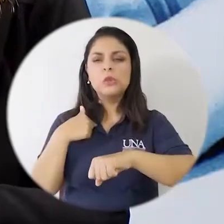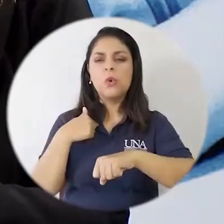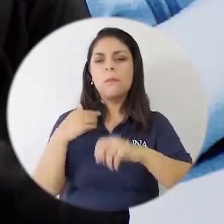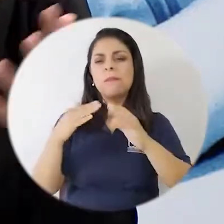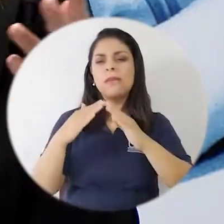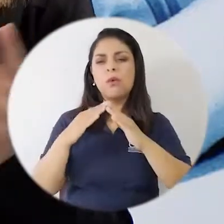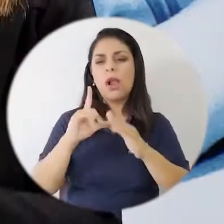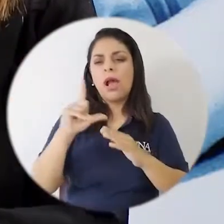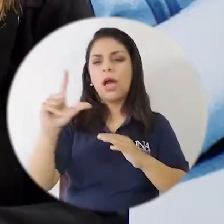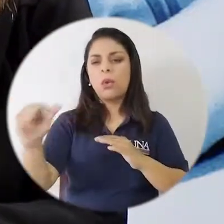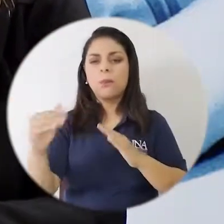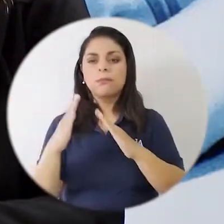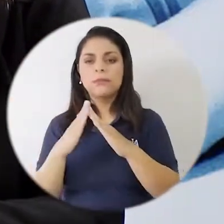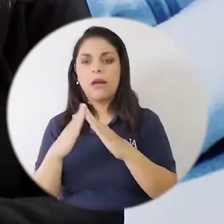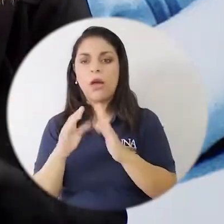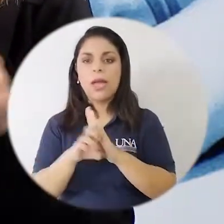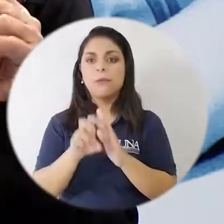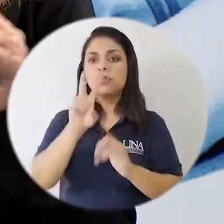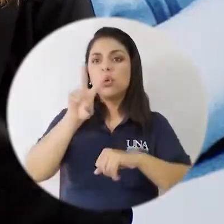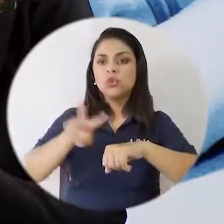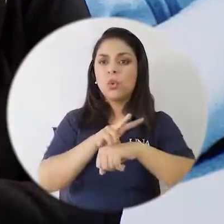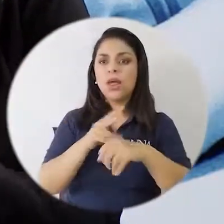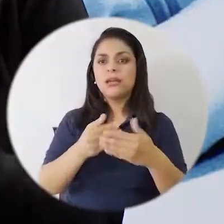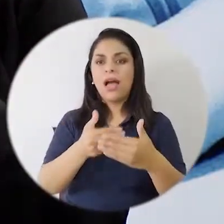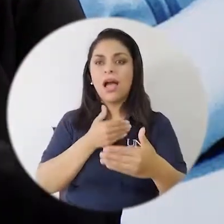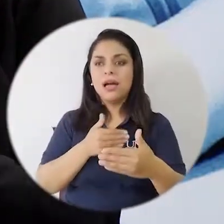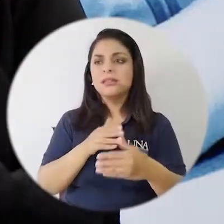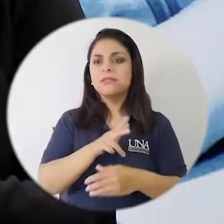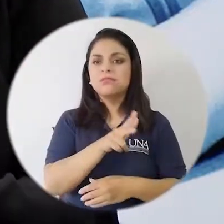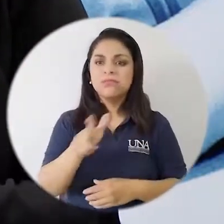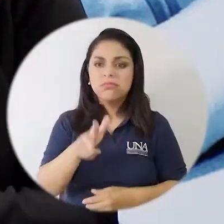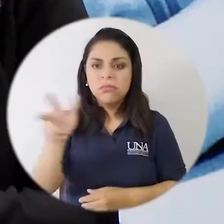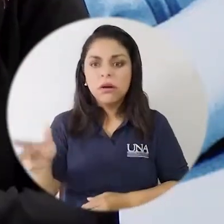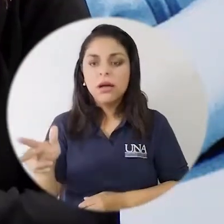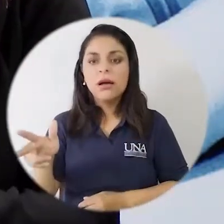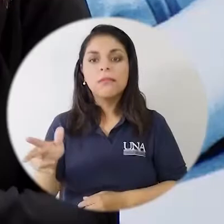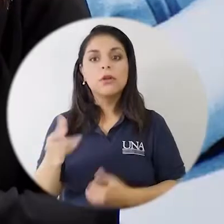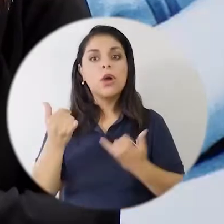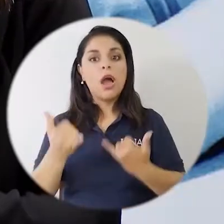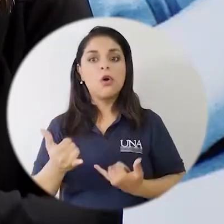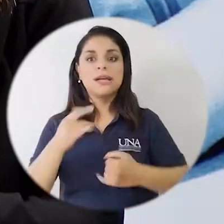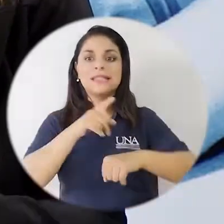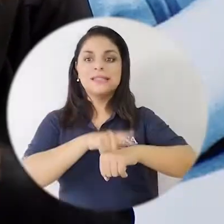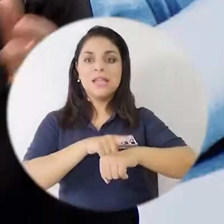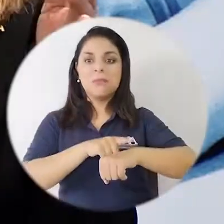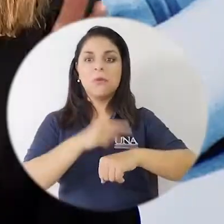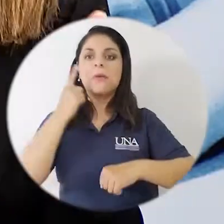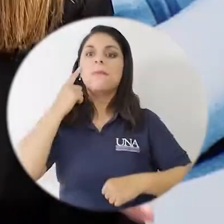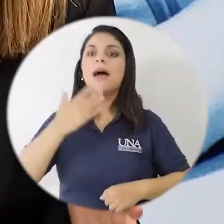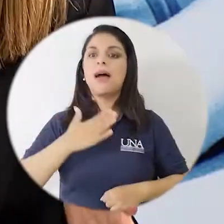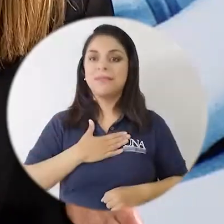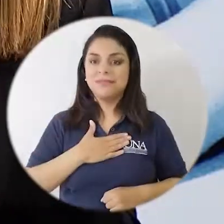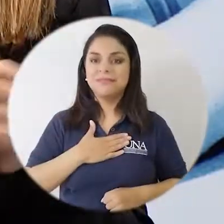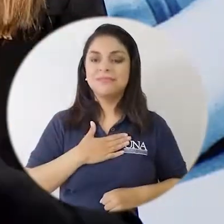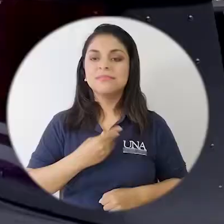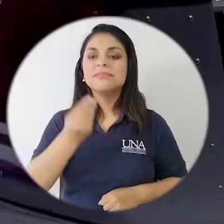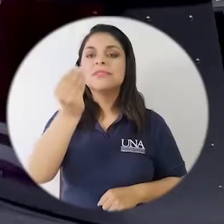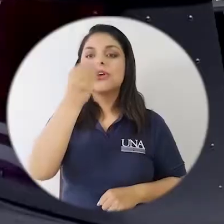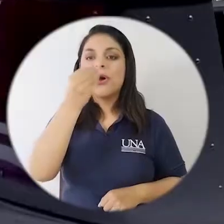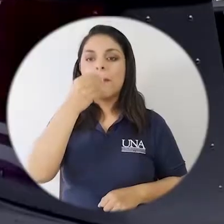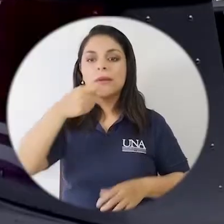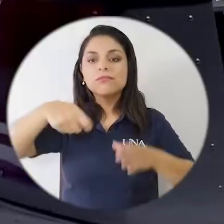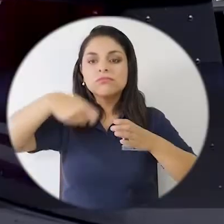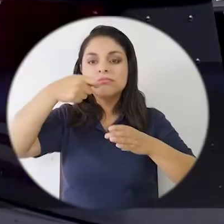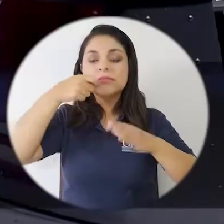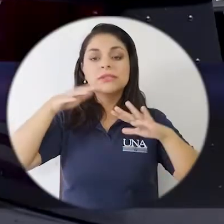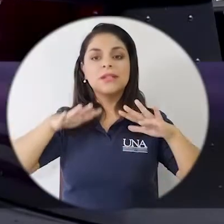trabajo, salgo 2 horas antes para allá. Imagínense ese tiempo que es para mí, ese tiempo es ahora para desayunar tranquila, ese